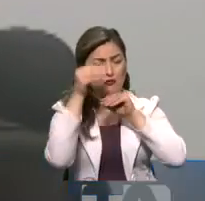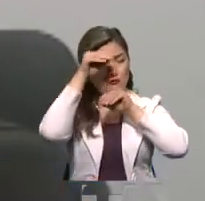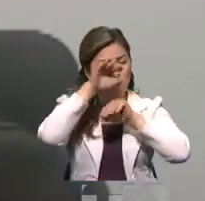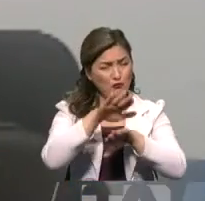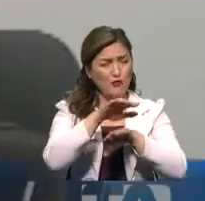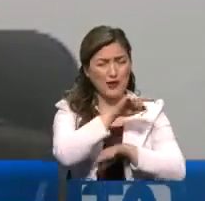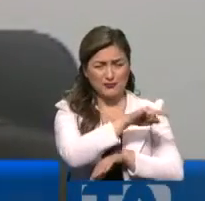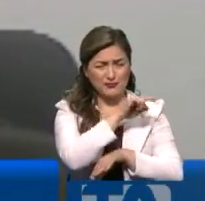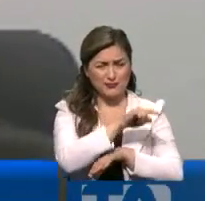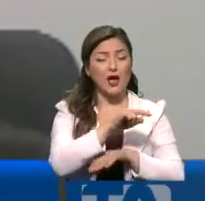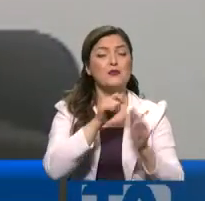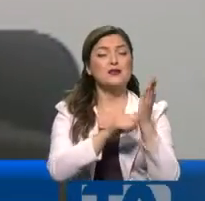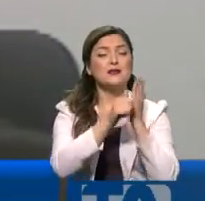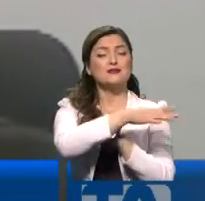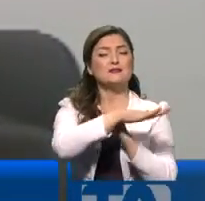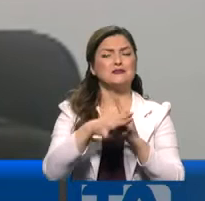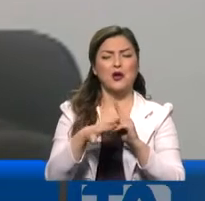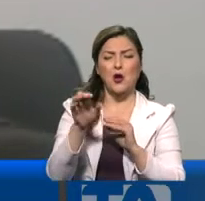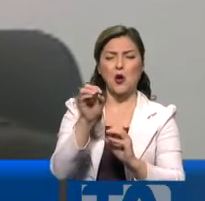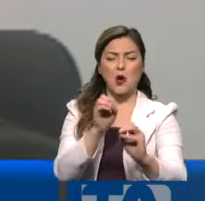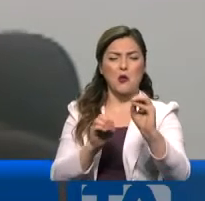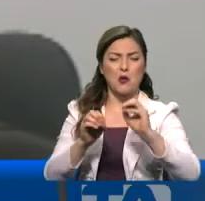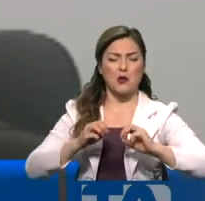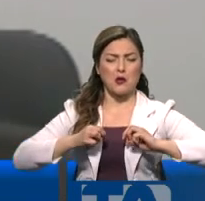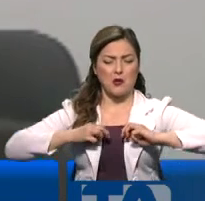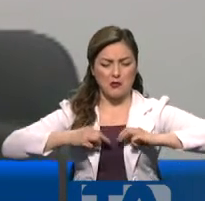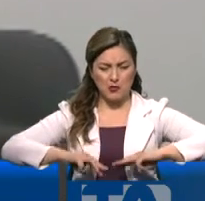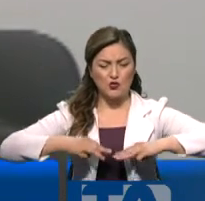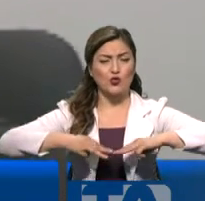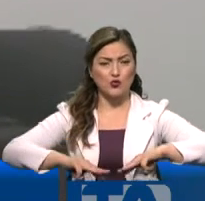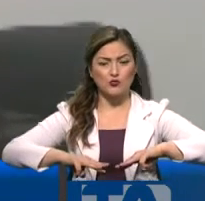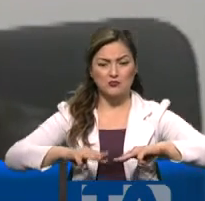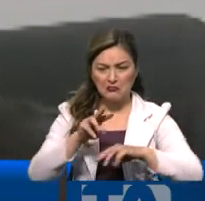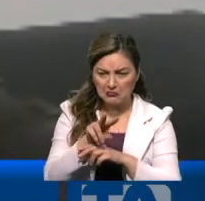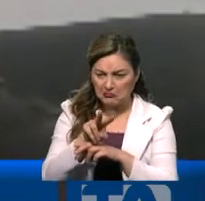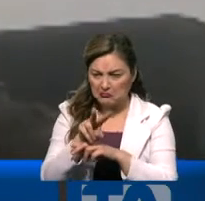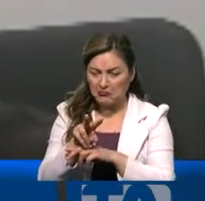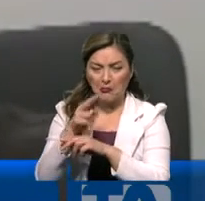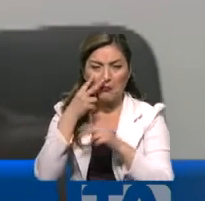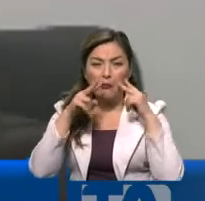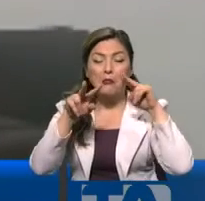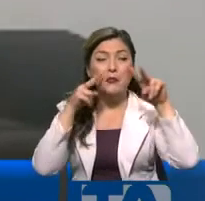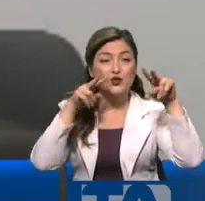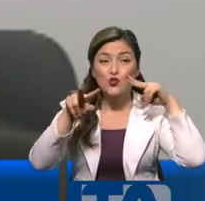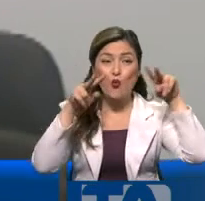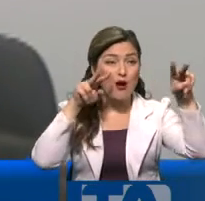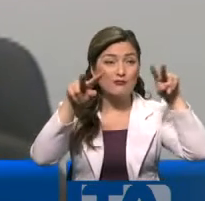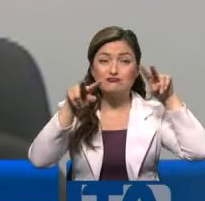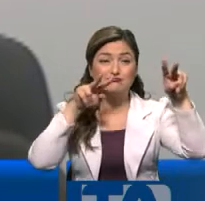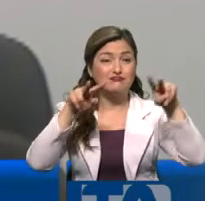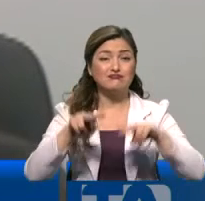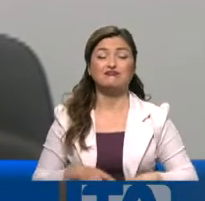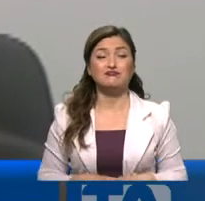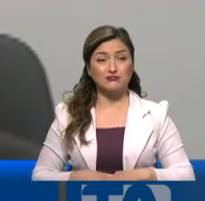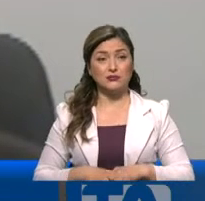tema de observaciones con base a una metodología visual. En las inspecciones que ellos han realizado no ha existido